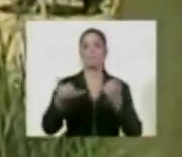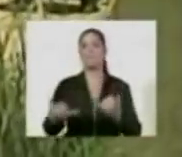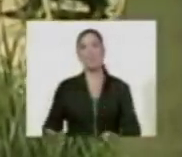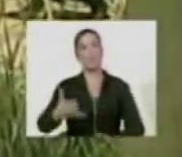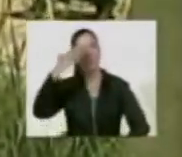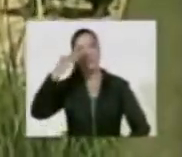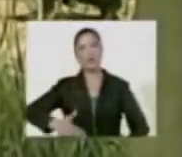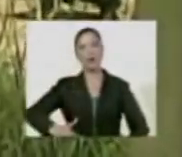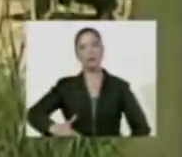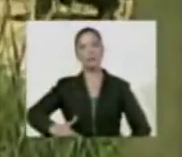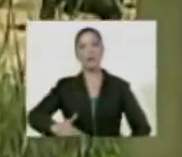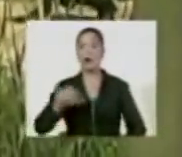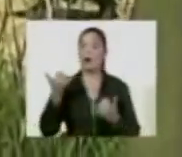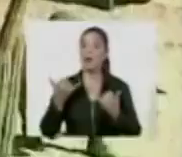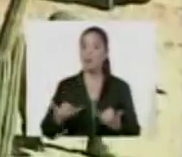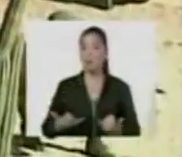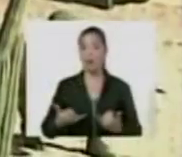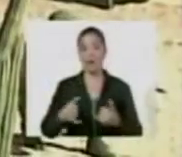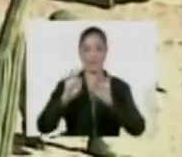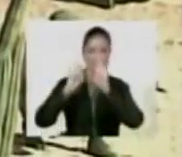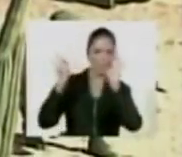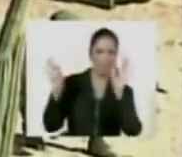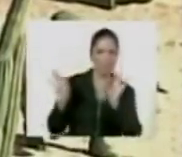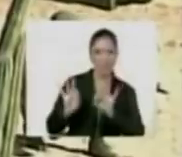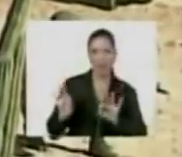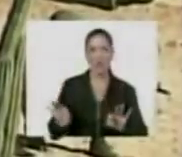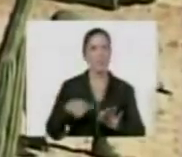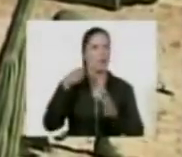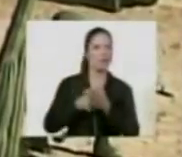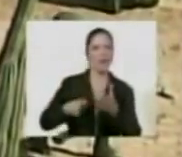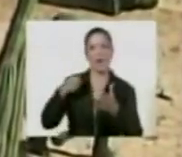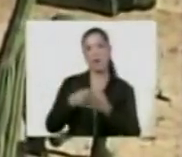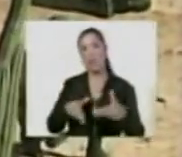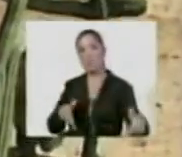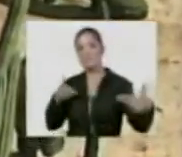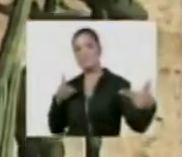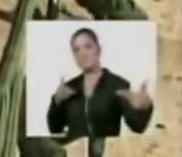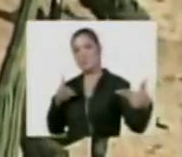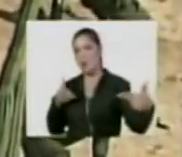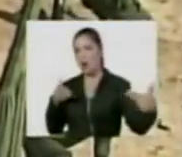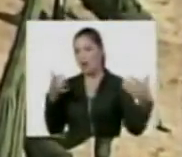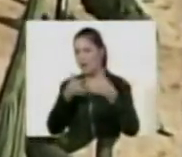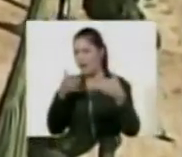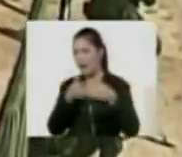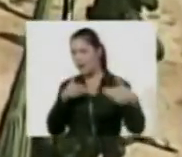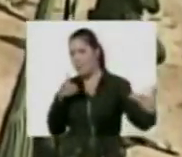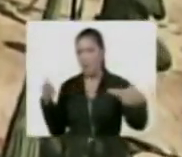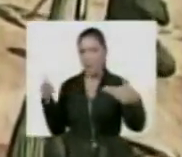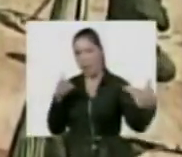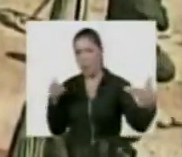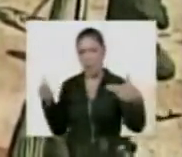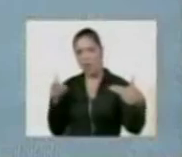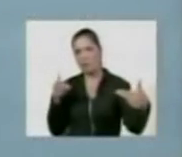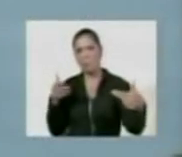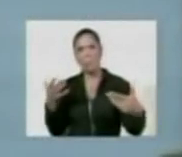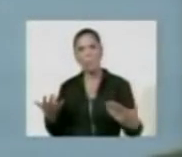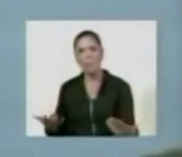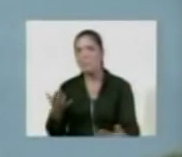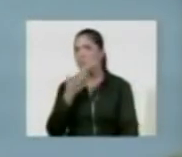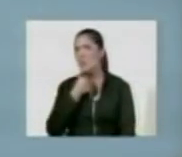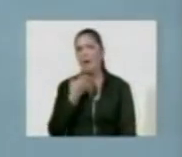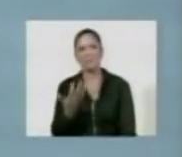militar, estas formas de lucha armada, de guerra regular, no tiene ningún